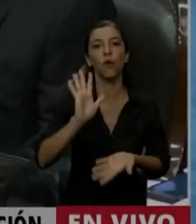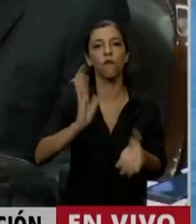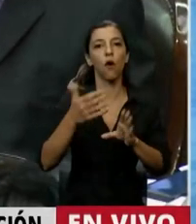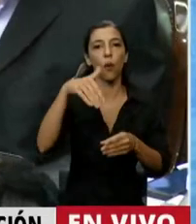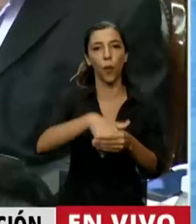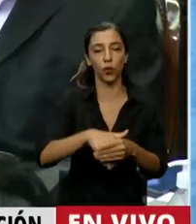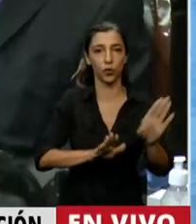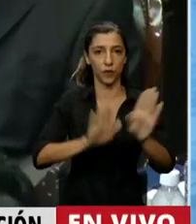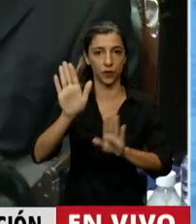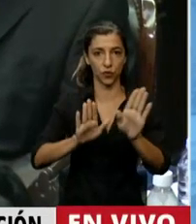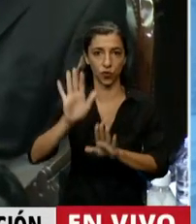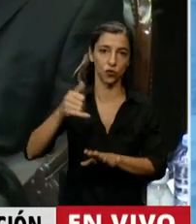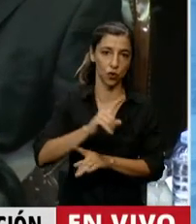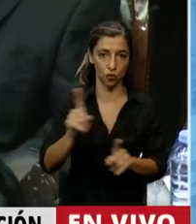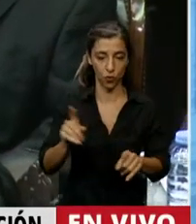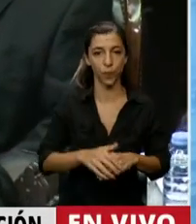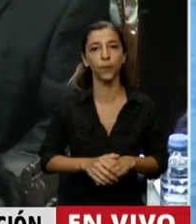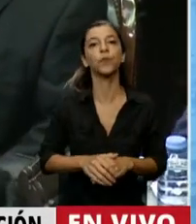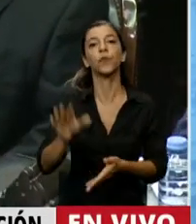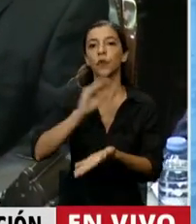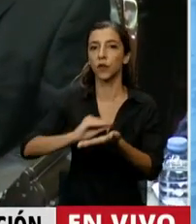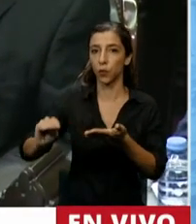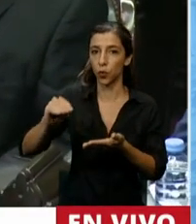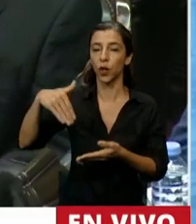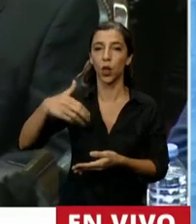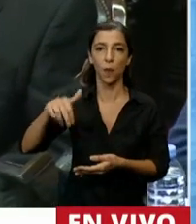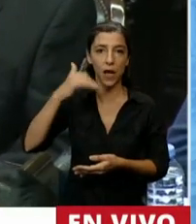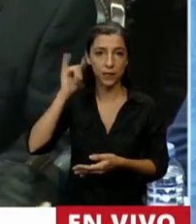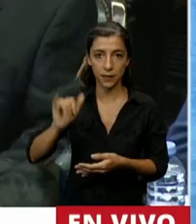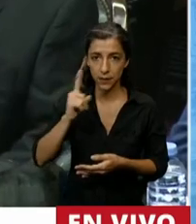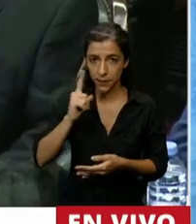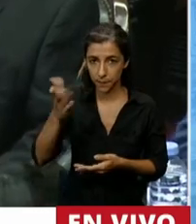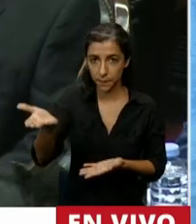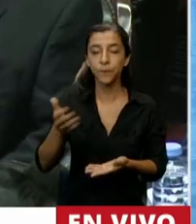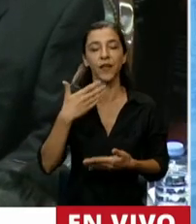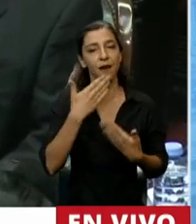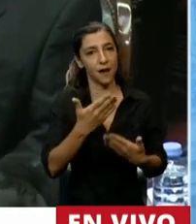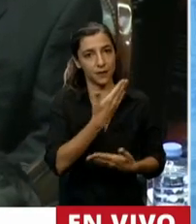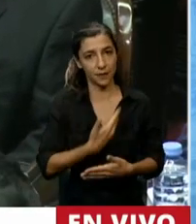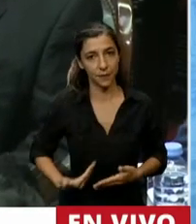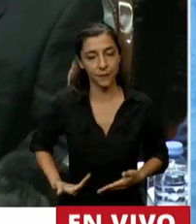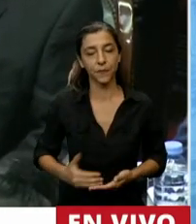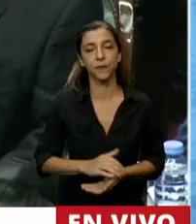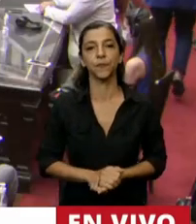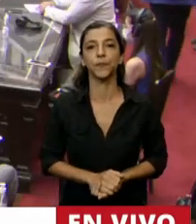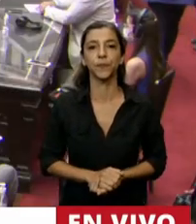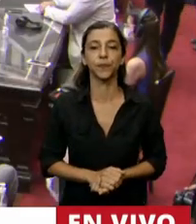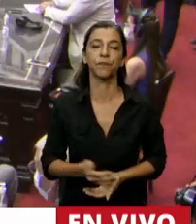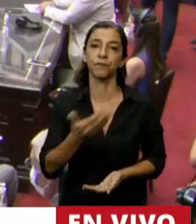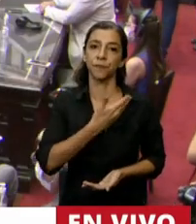Diputado Manzi, en el uso de la palabra para un apartamiento del reglamento. Gracias, señor presidente. Señor